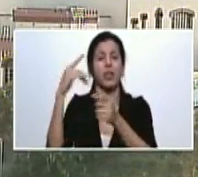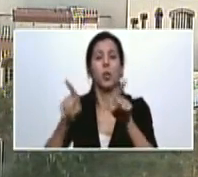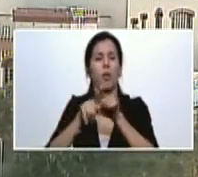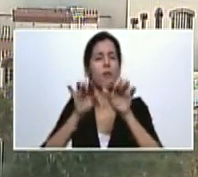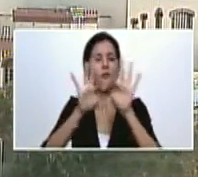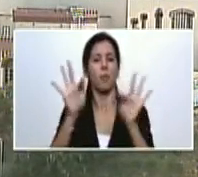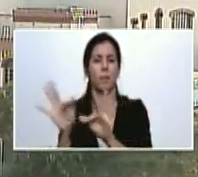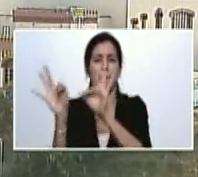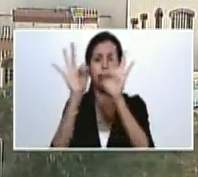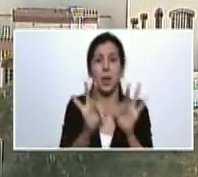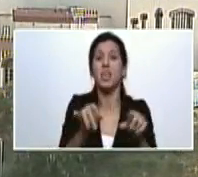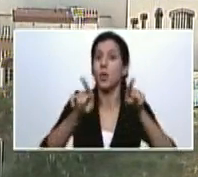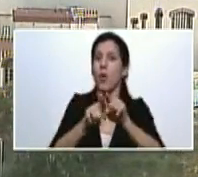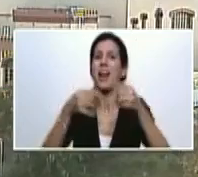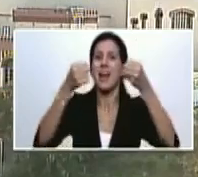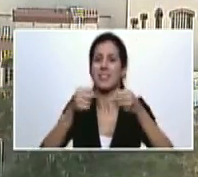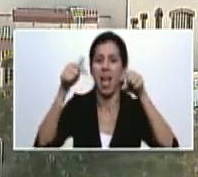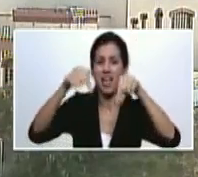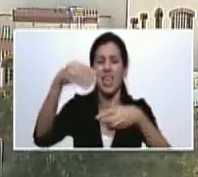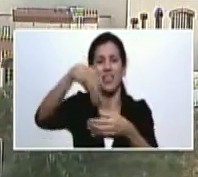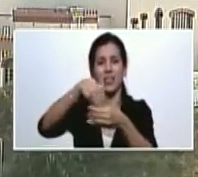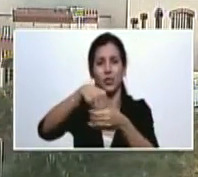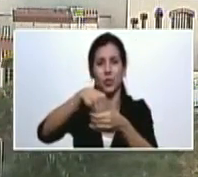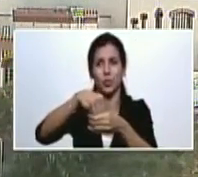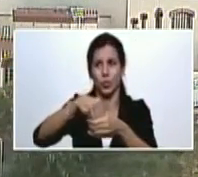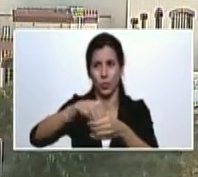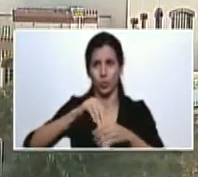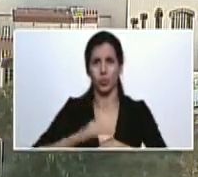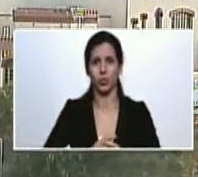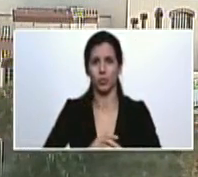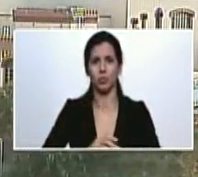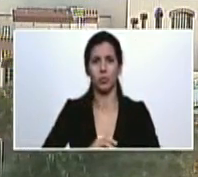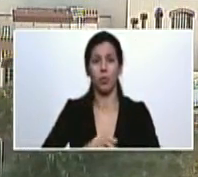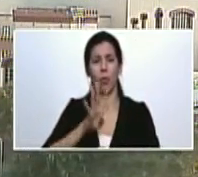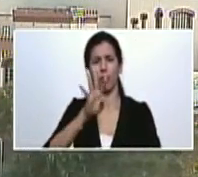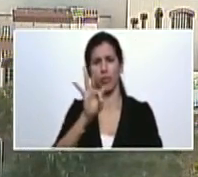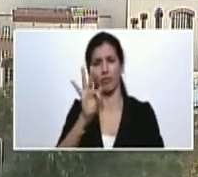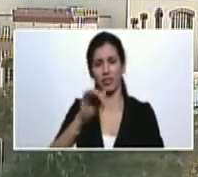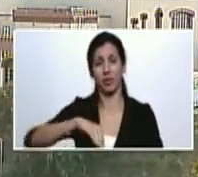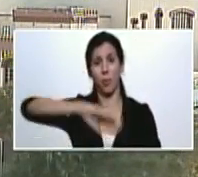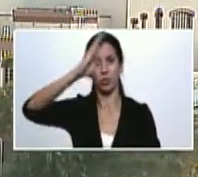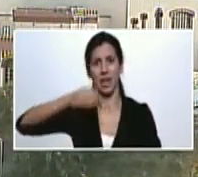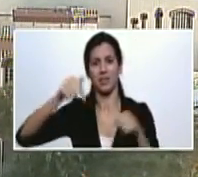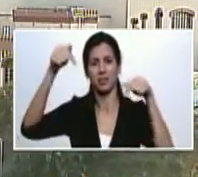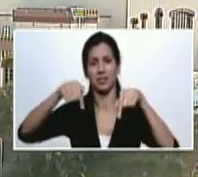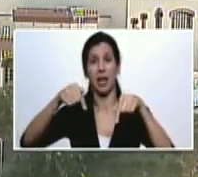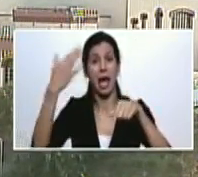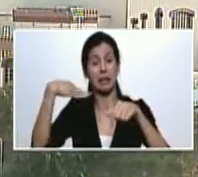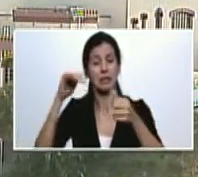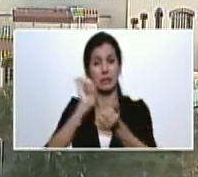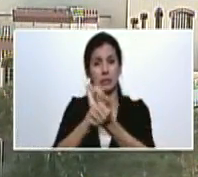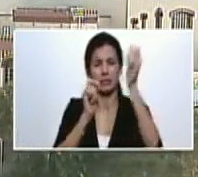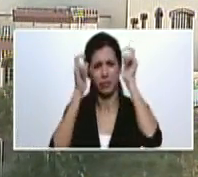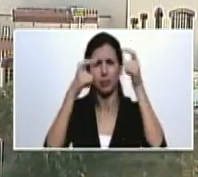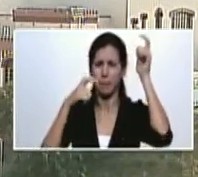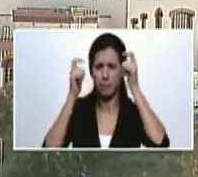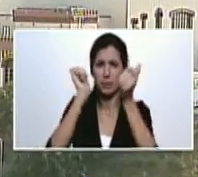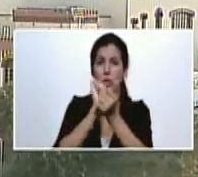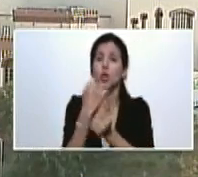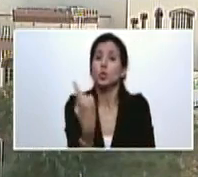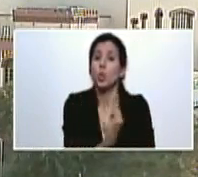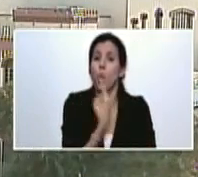ese no doblegarse ante la adversidad. Cuando Hugo Chávez estuvo en Yare se encontraba completamente